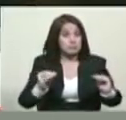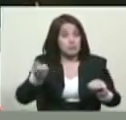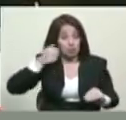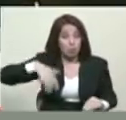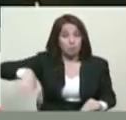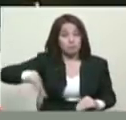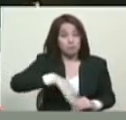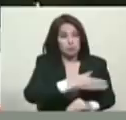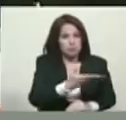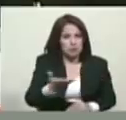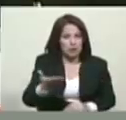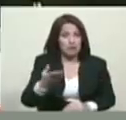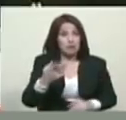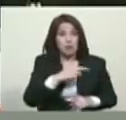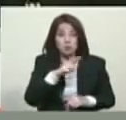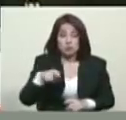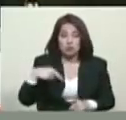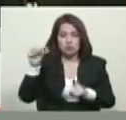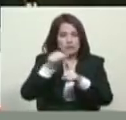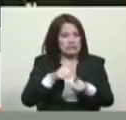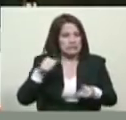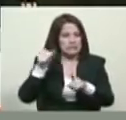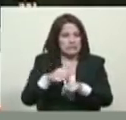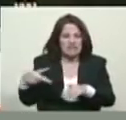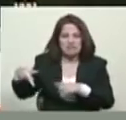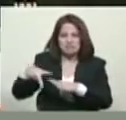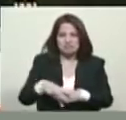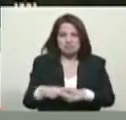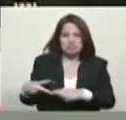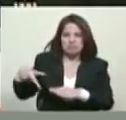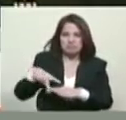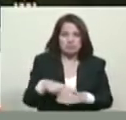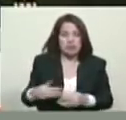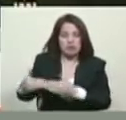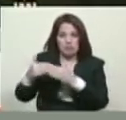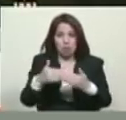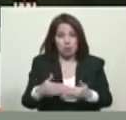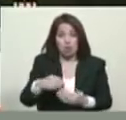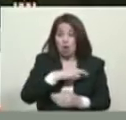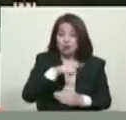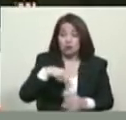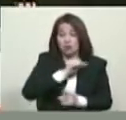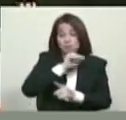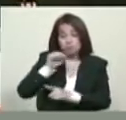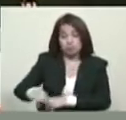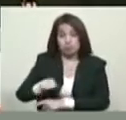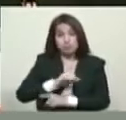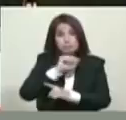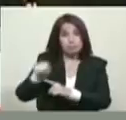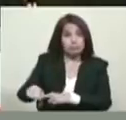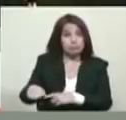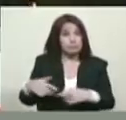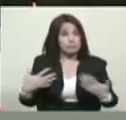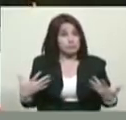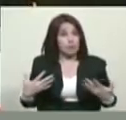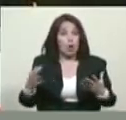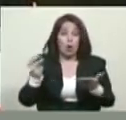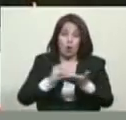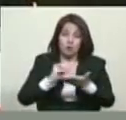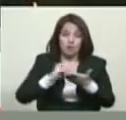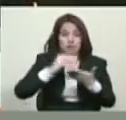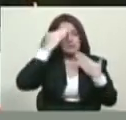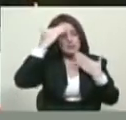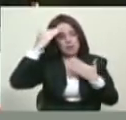combatiendo las formas de dominación que vienen del imperio norteamericano. Hermanas y hermanos, nuevamente saludar a